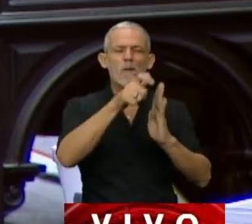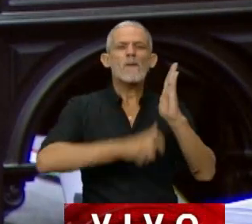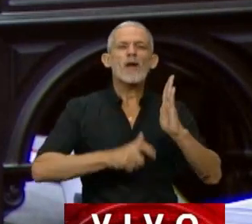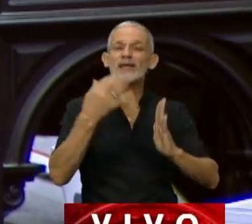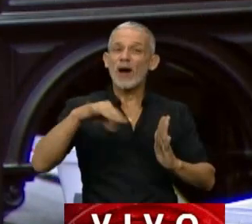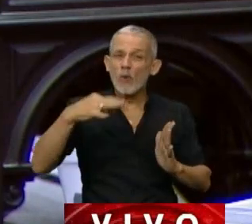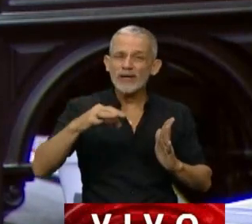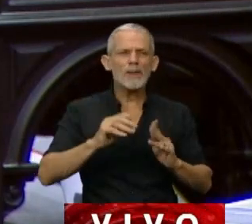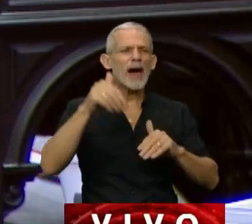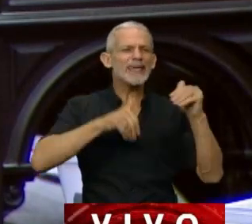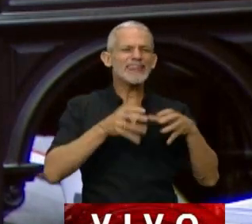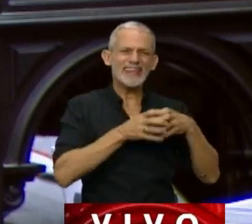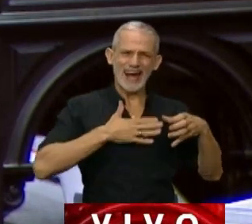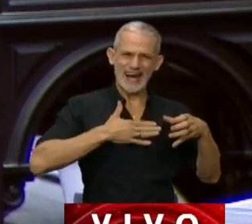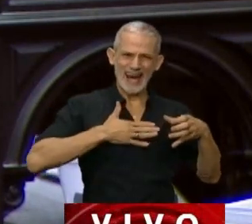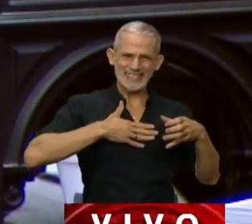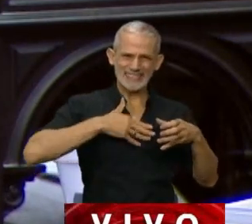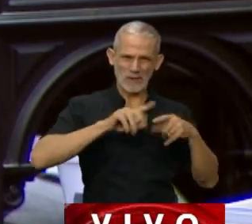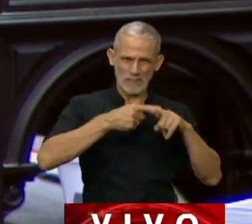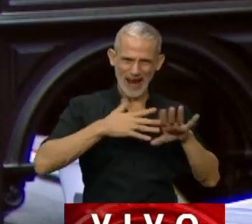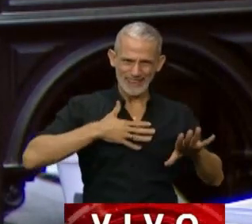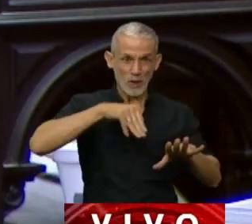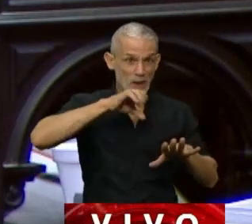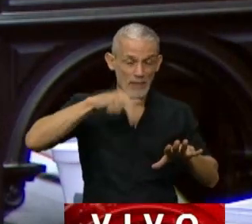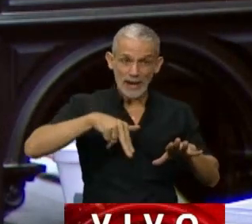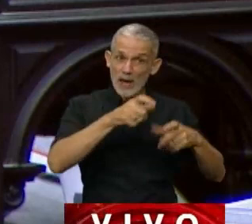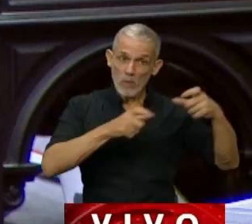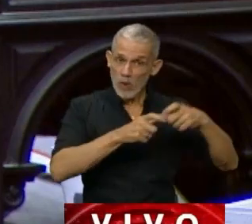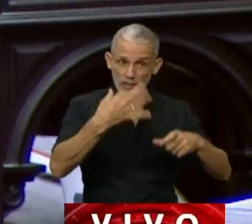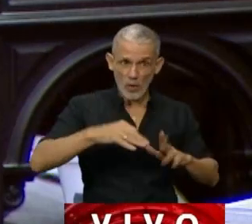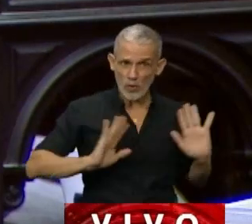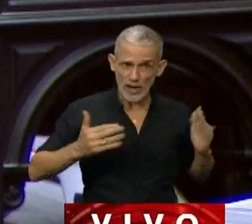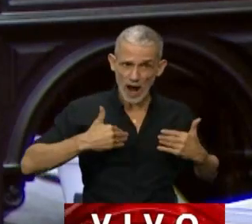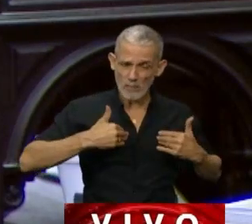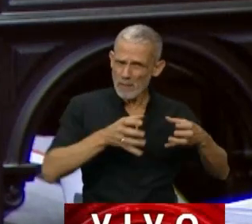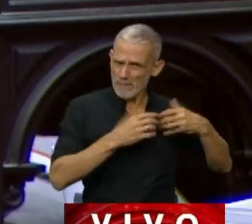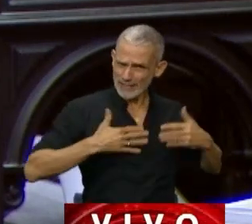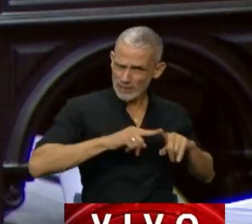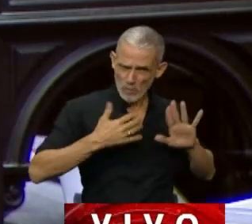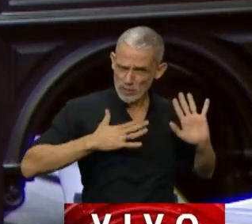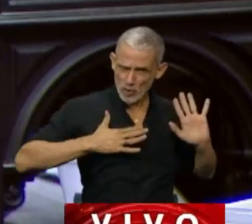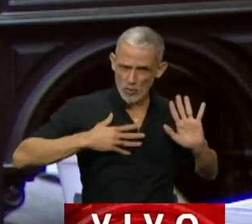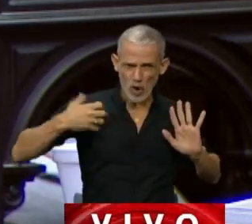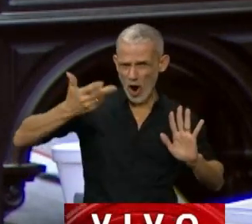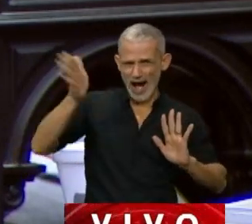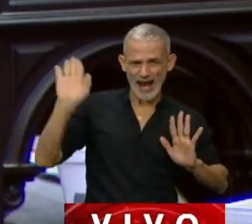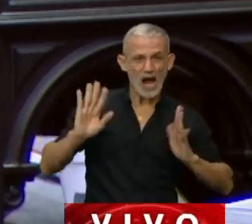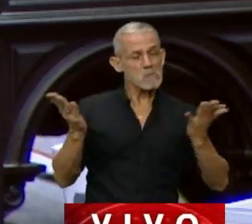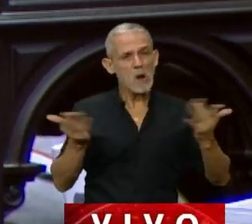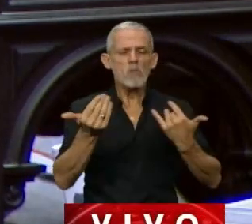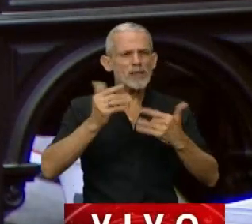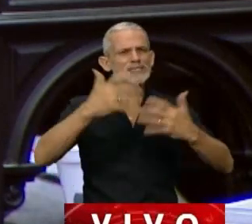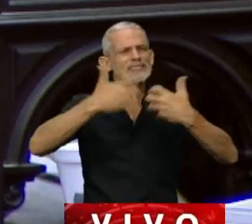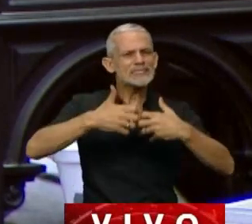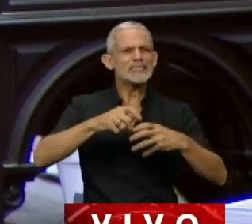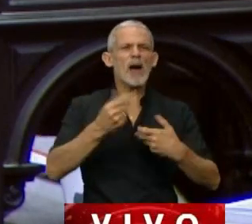boleta única en las internas partidarias. También podríamos caminar a un sistema de primarias abiertas y